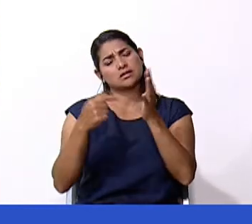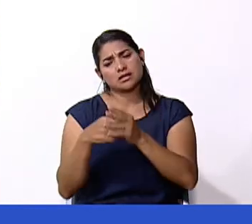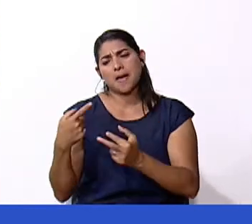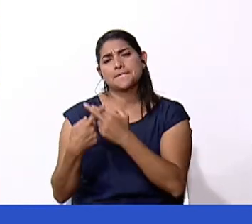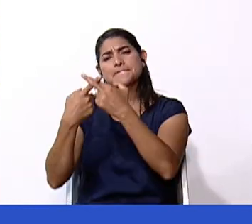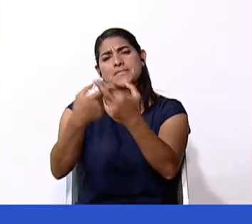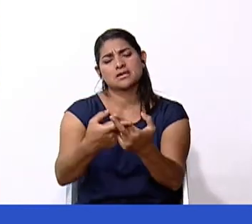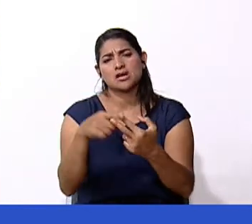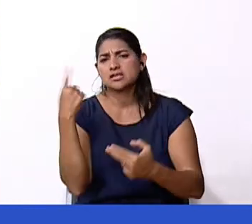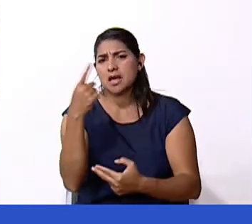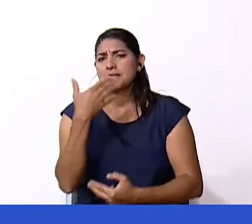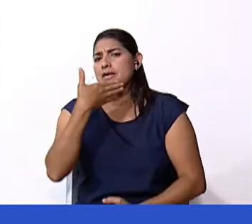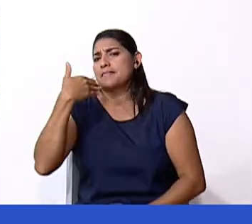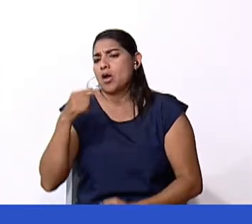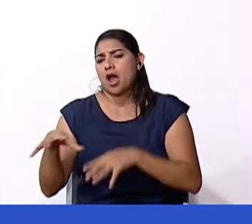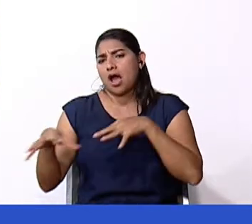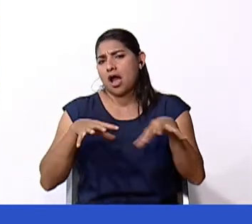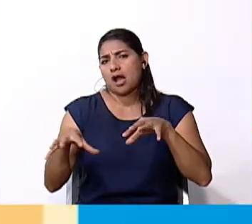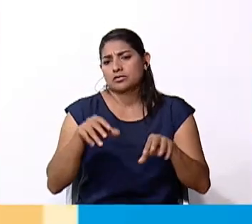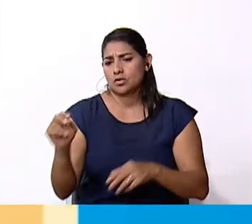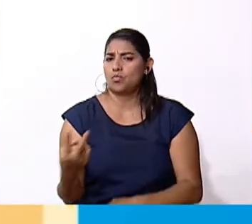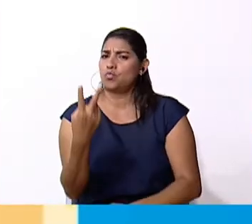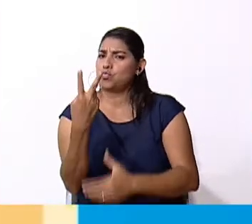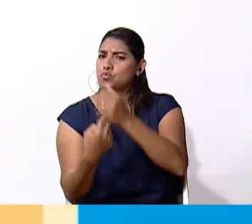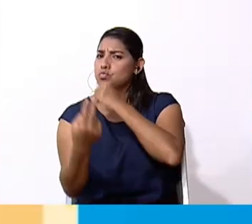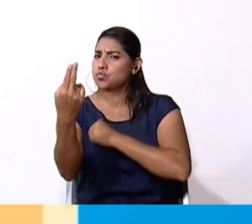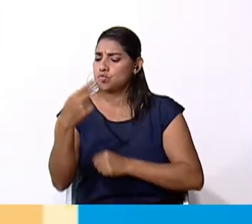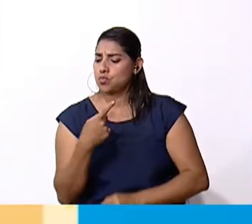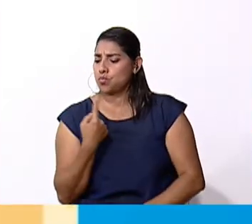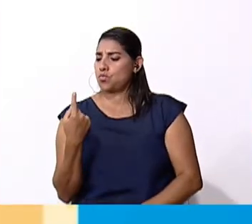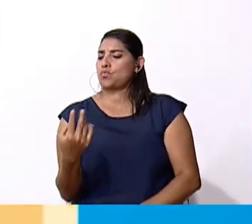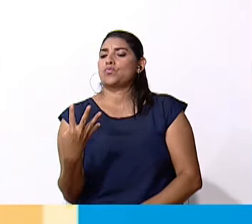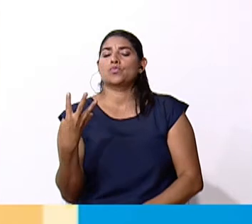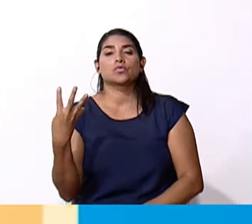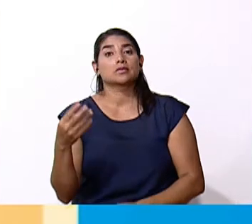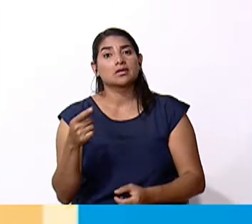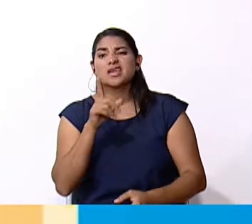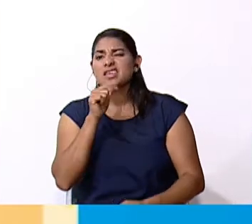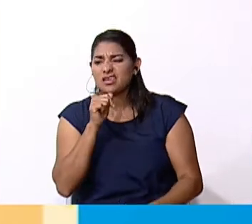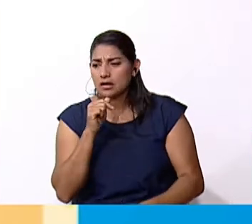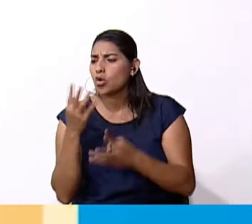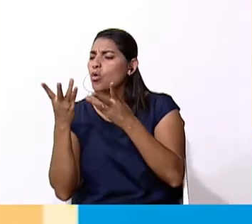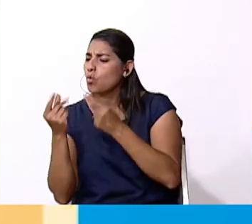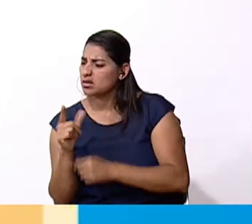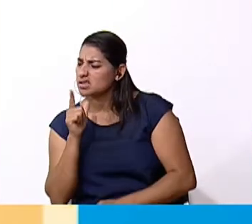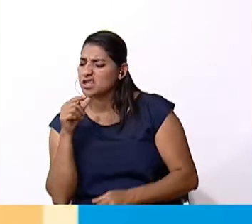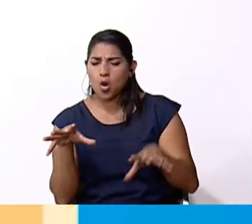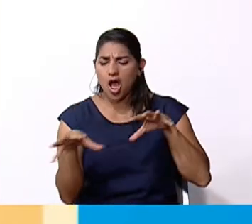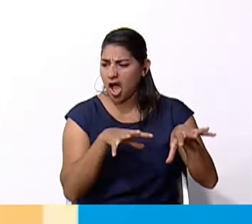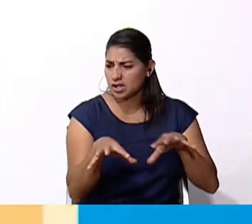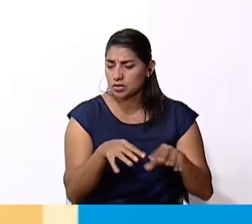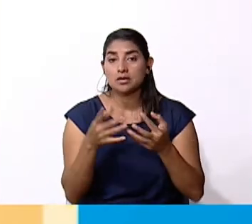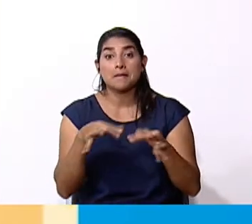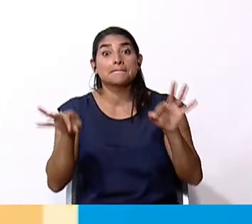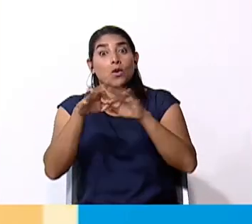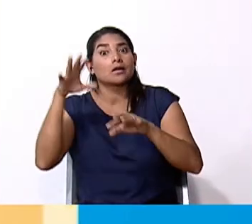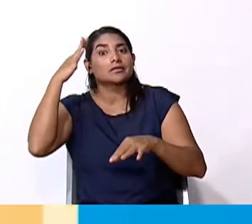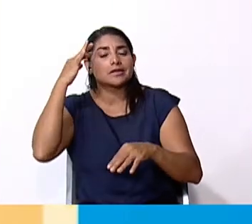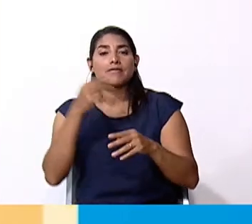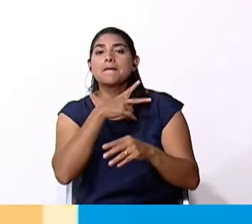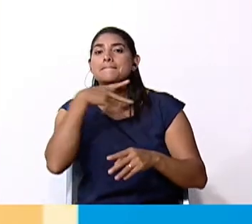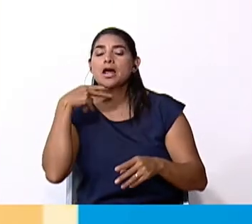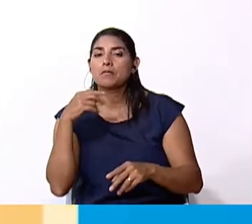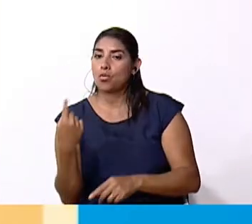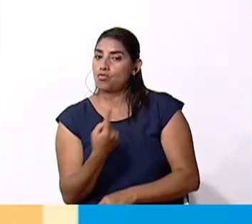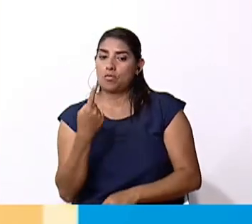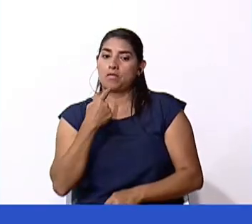prestar, siempre es mejor que las acciones sean en plural. También para saber quién o quiénes han realizado la acción, tienen que saber que los verbos